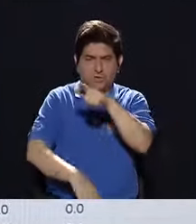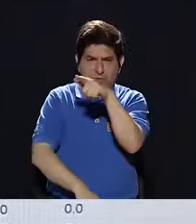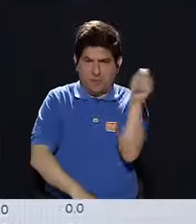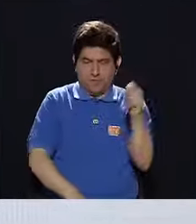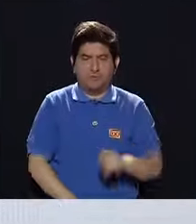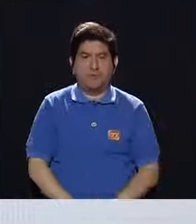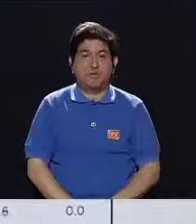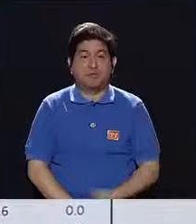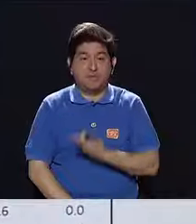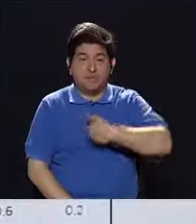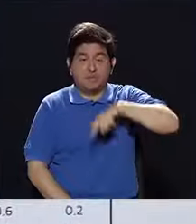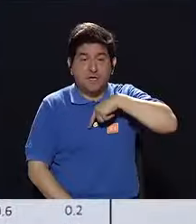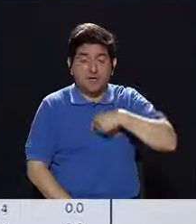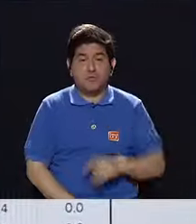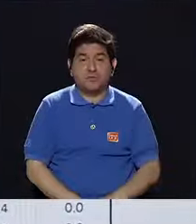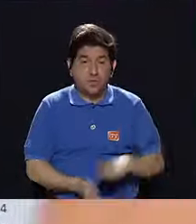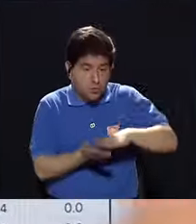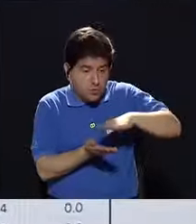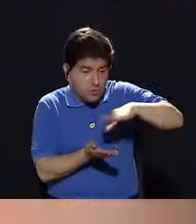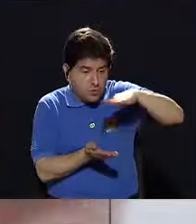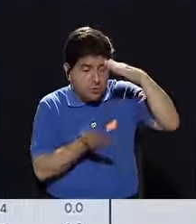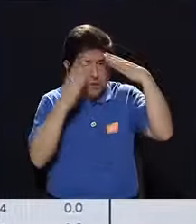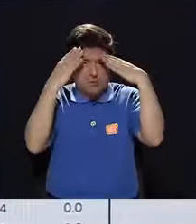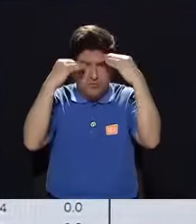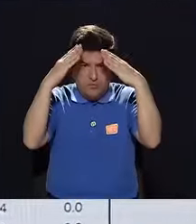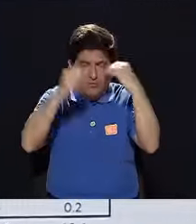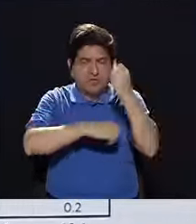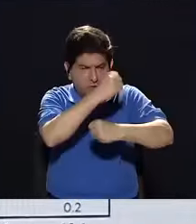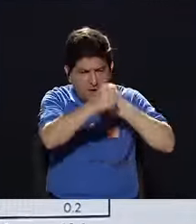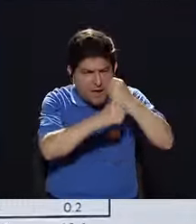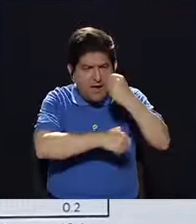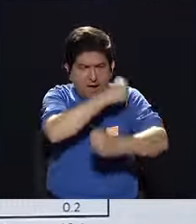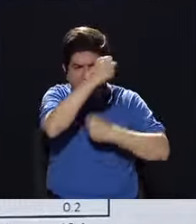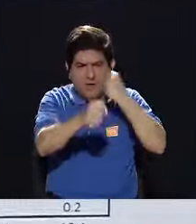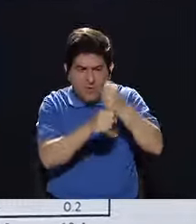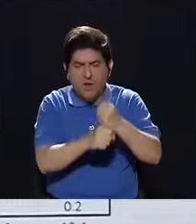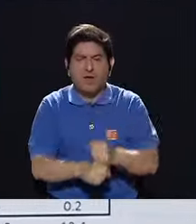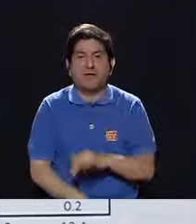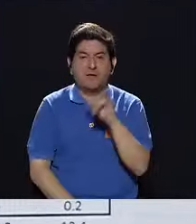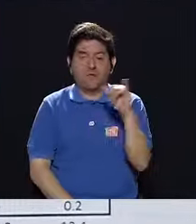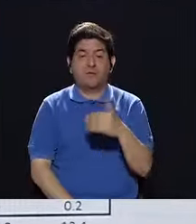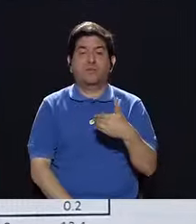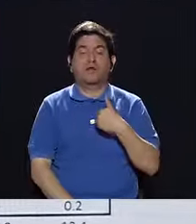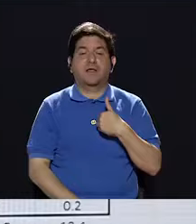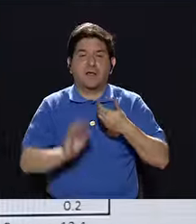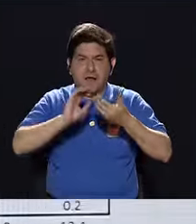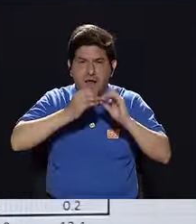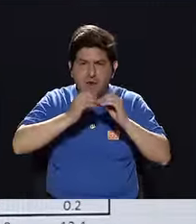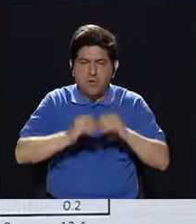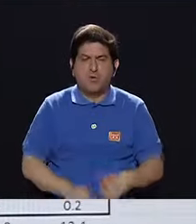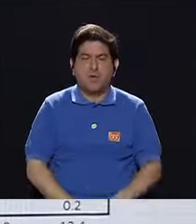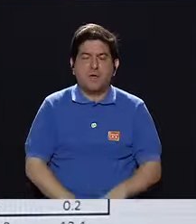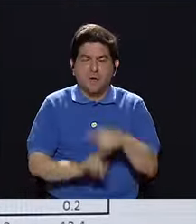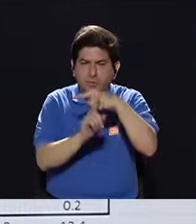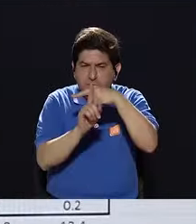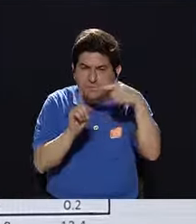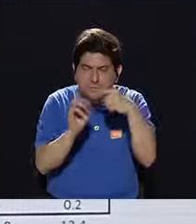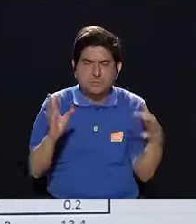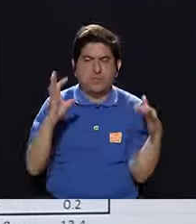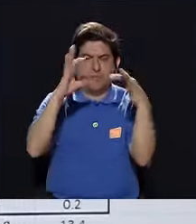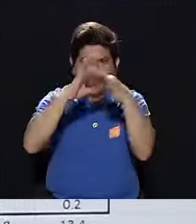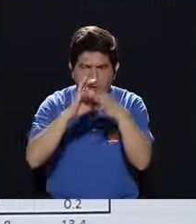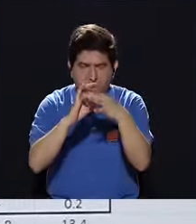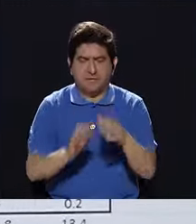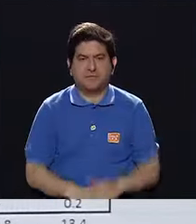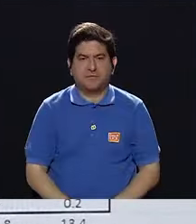cada mes, y conforme vamos acumulando datos año con año, pues vamos a sacando promedios para poder